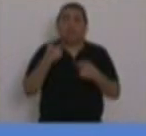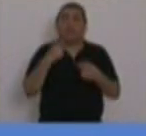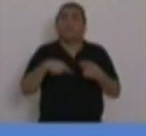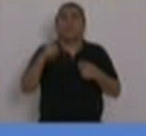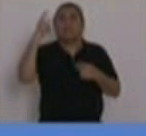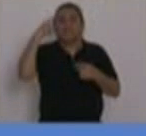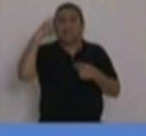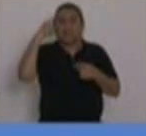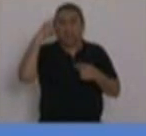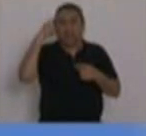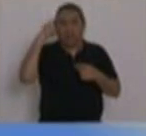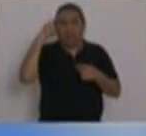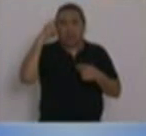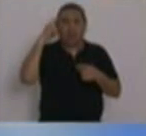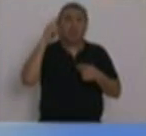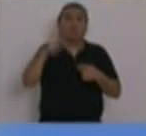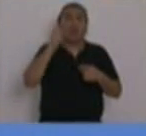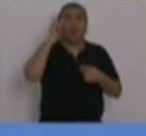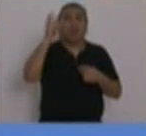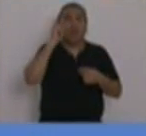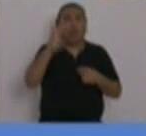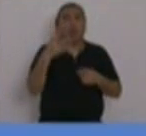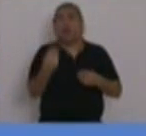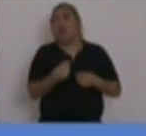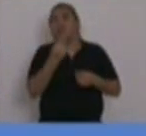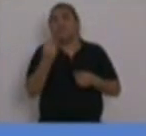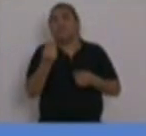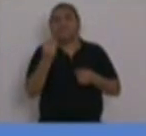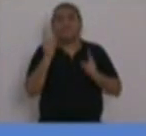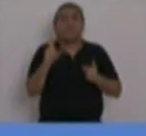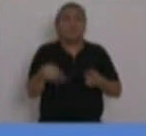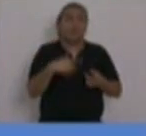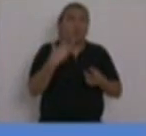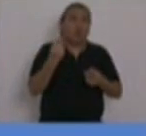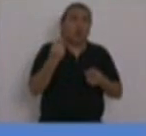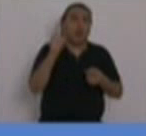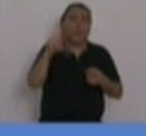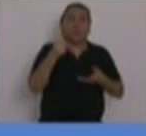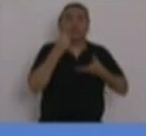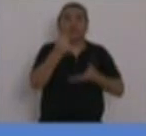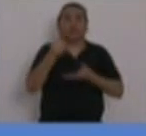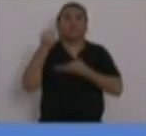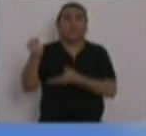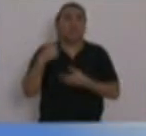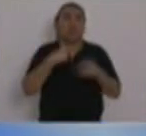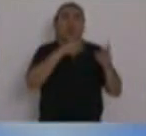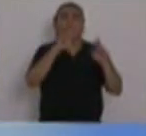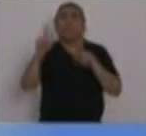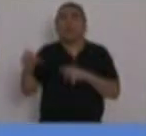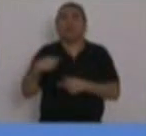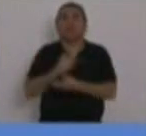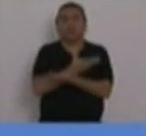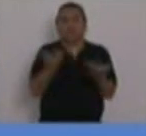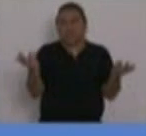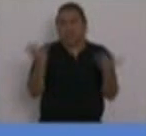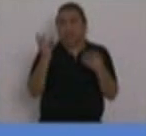Es curioso porque se repitió ese argumento hoy en el recinto, pero de lo que estamos hablando es de la finalidad de lo que estamos hablando es de la finalidad que